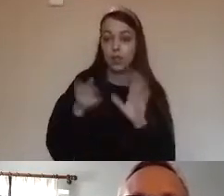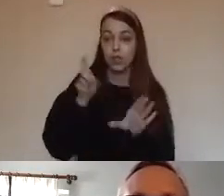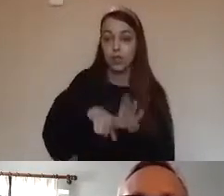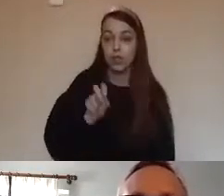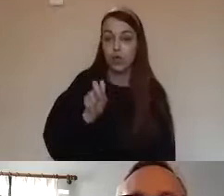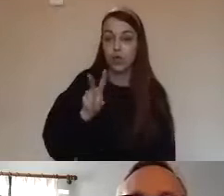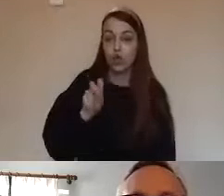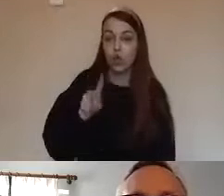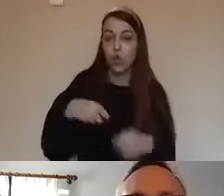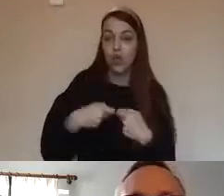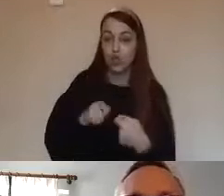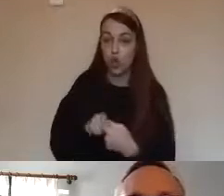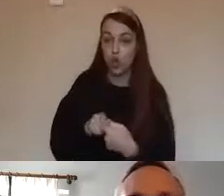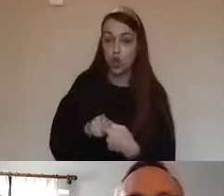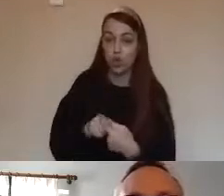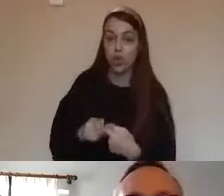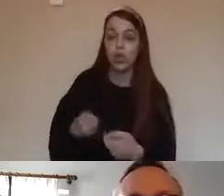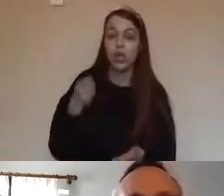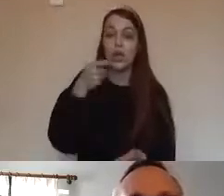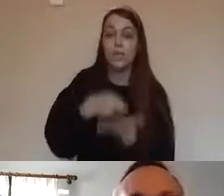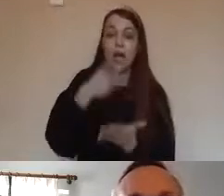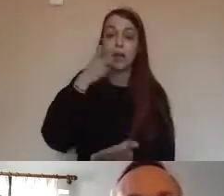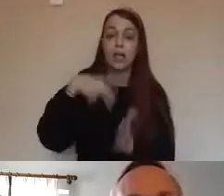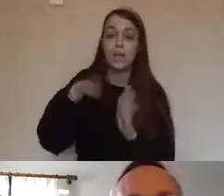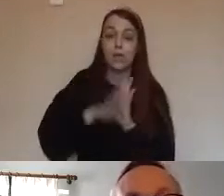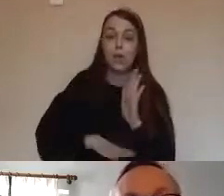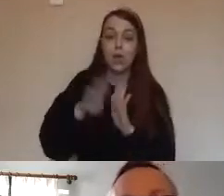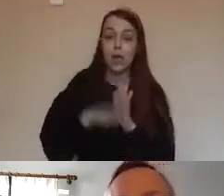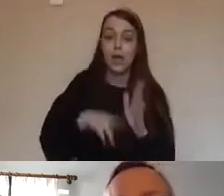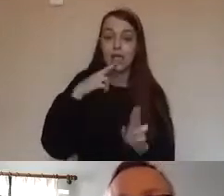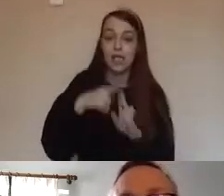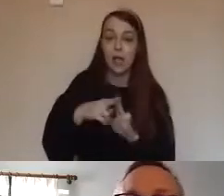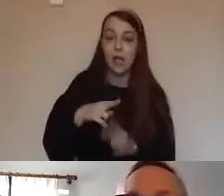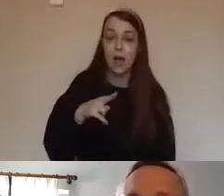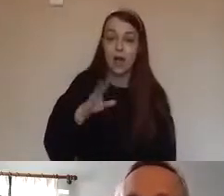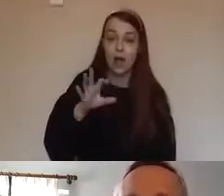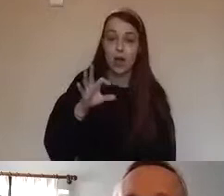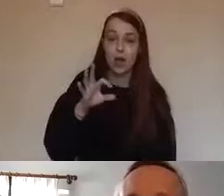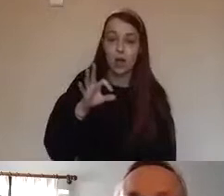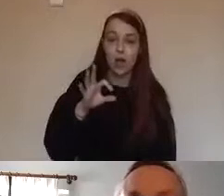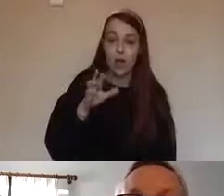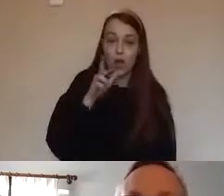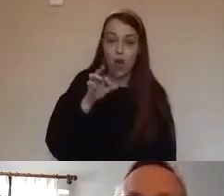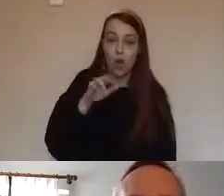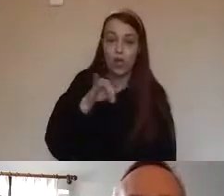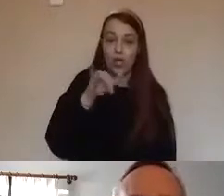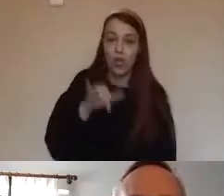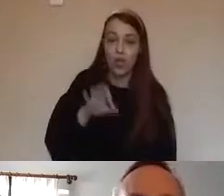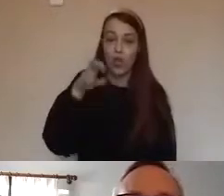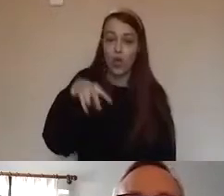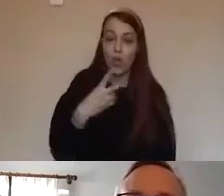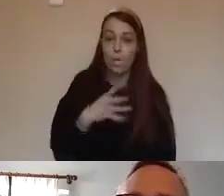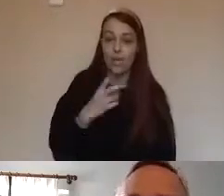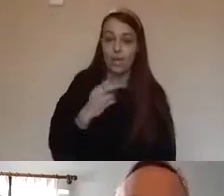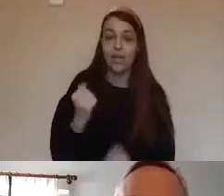está financiado por el programa Horizon 2020 y trabajará con Big Data